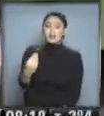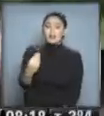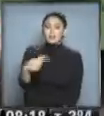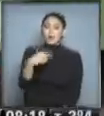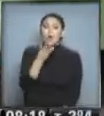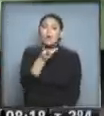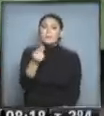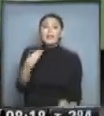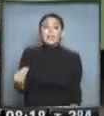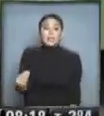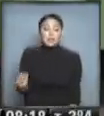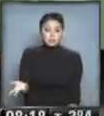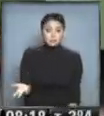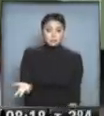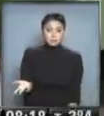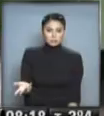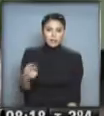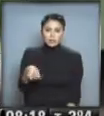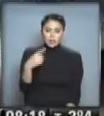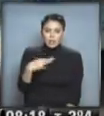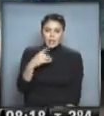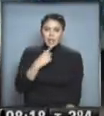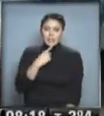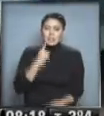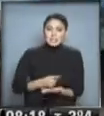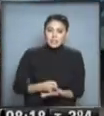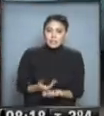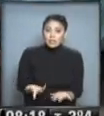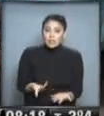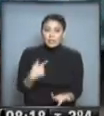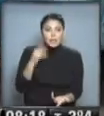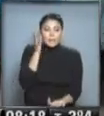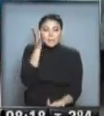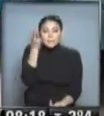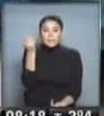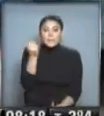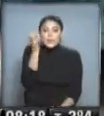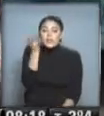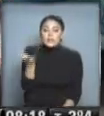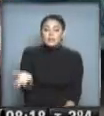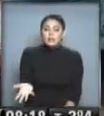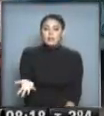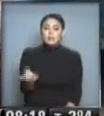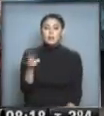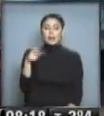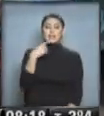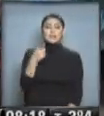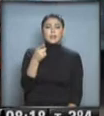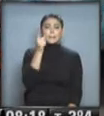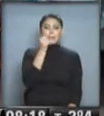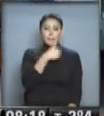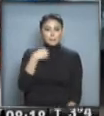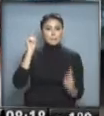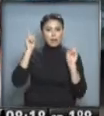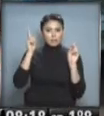quieren comprar es decir que tengan que tomar decisiones que realmente los superan sin casos padres y